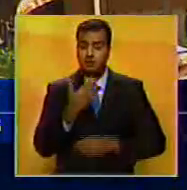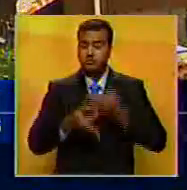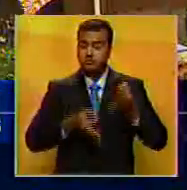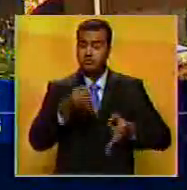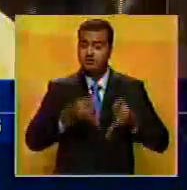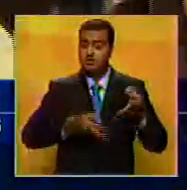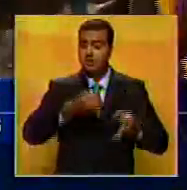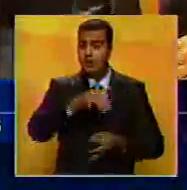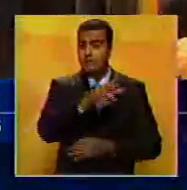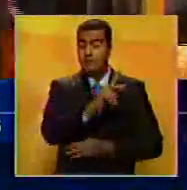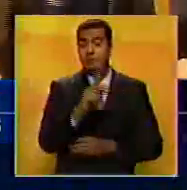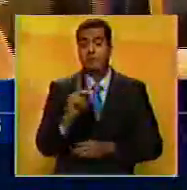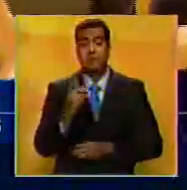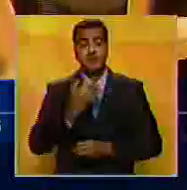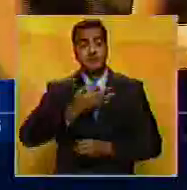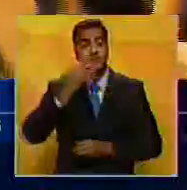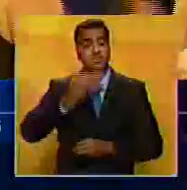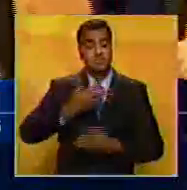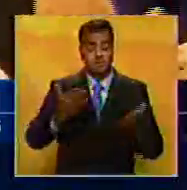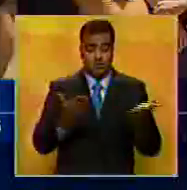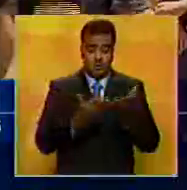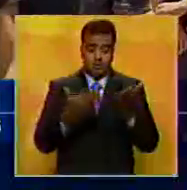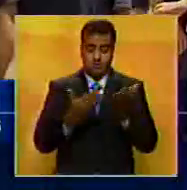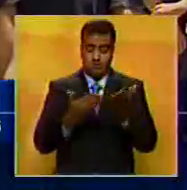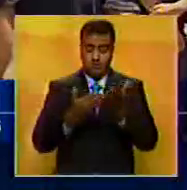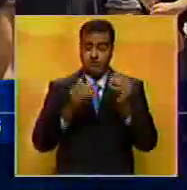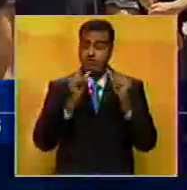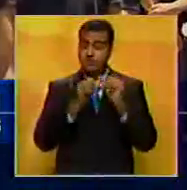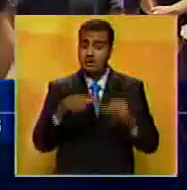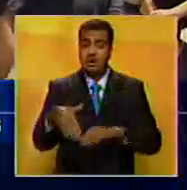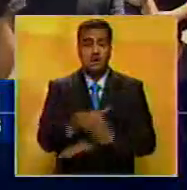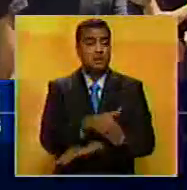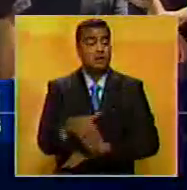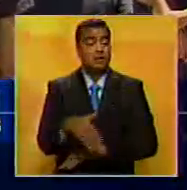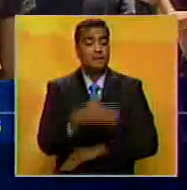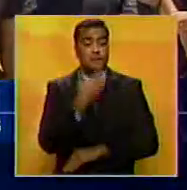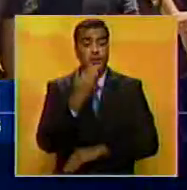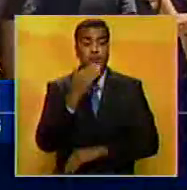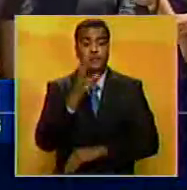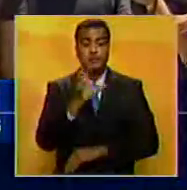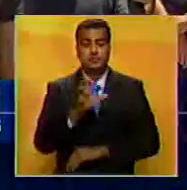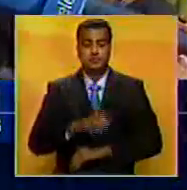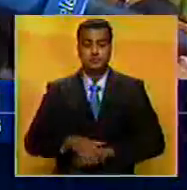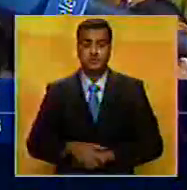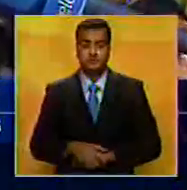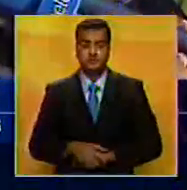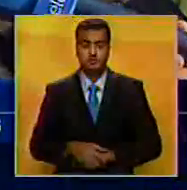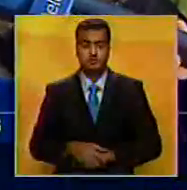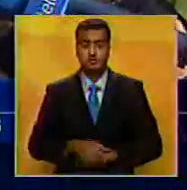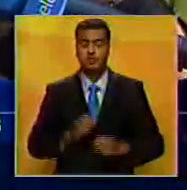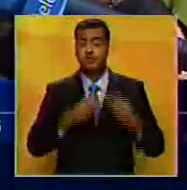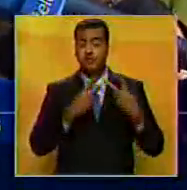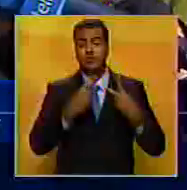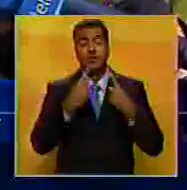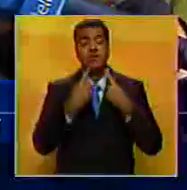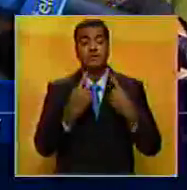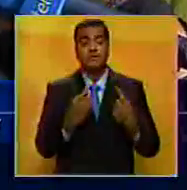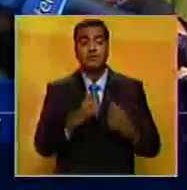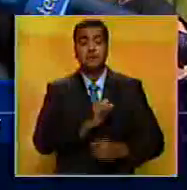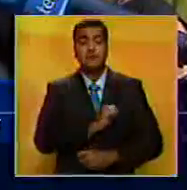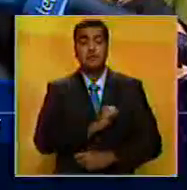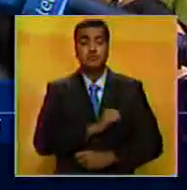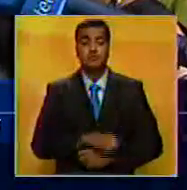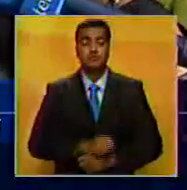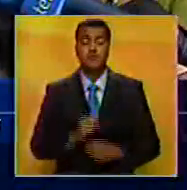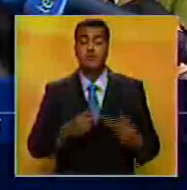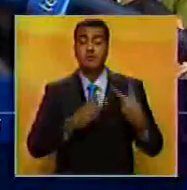Pablo Pernalete y aseguraron que los estudiantes seguirán en las calles por un mejor país. El valor no es la ausencia del miedo.